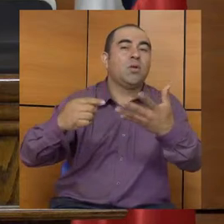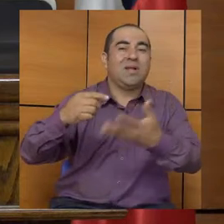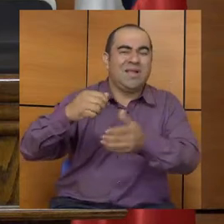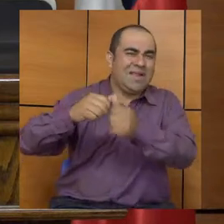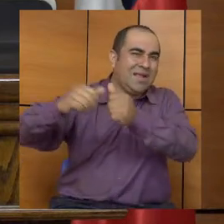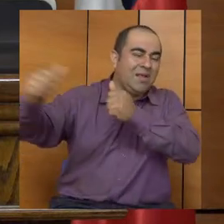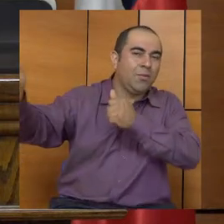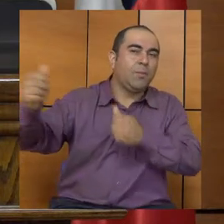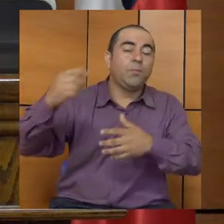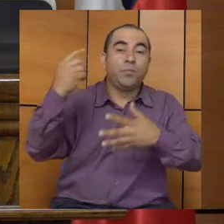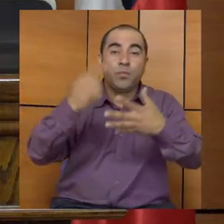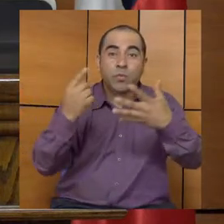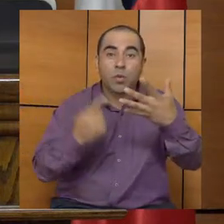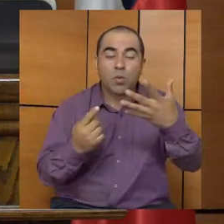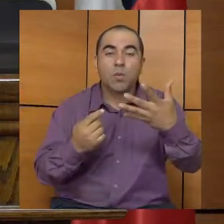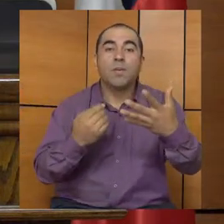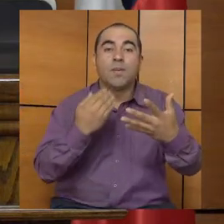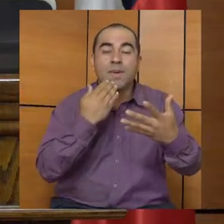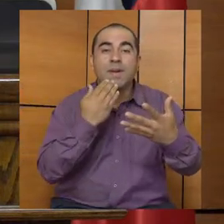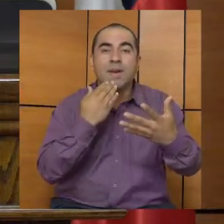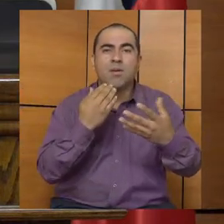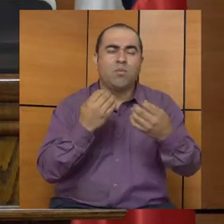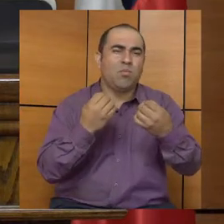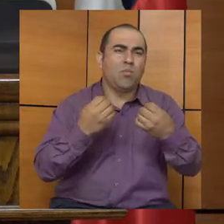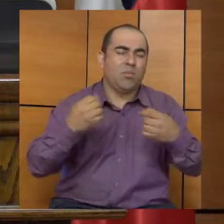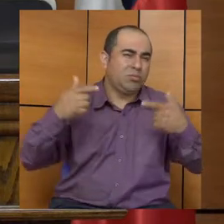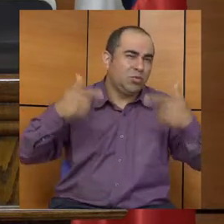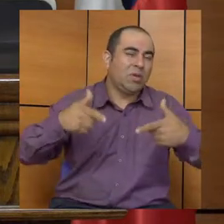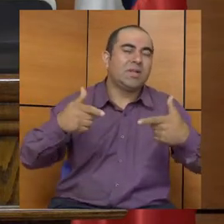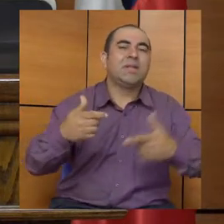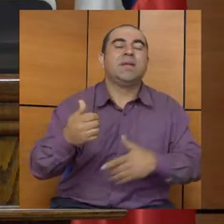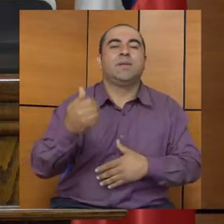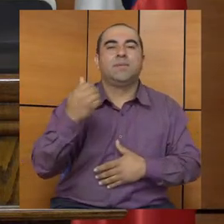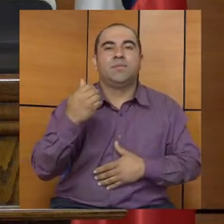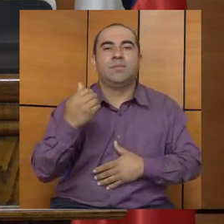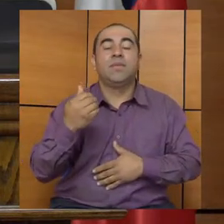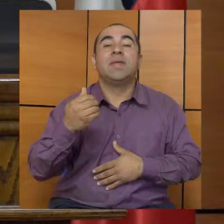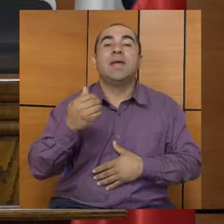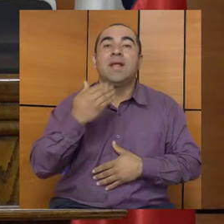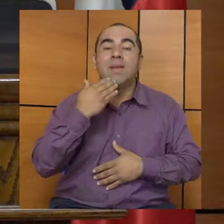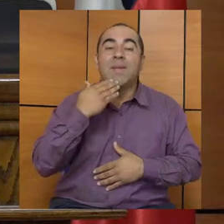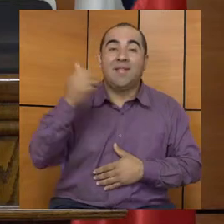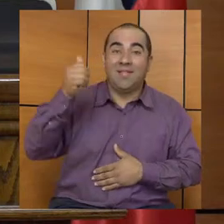está en un proceso eleccionario. Mucha suerte, decano.